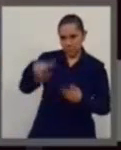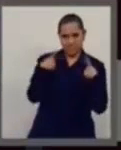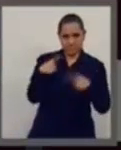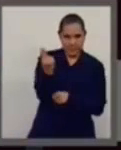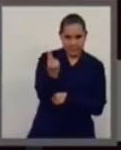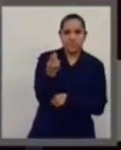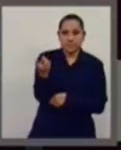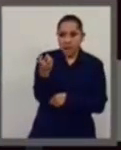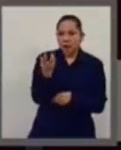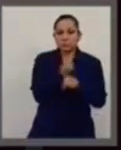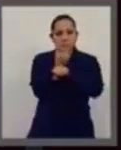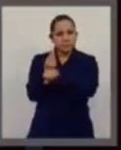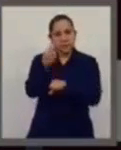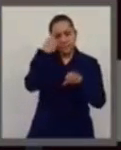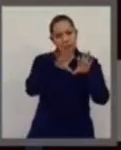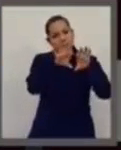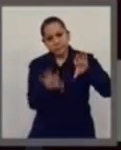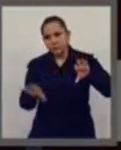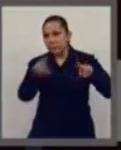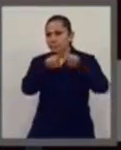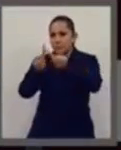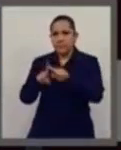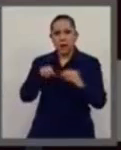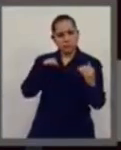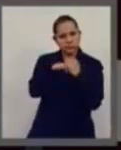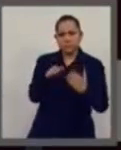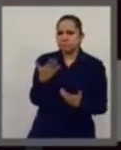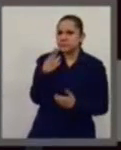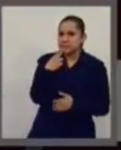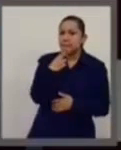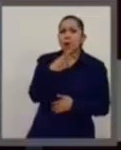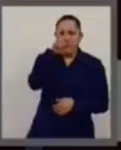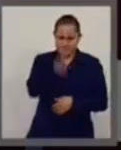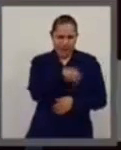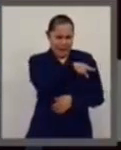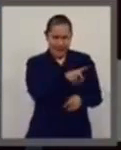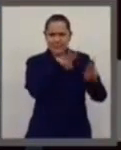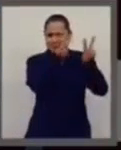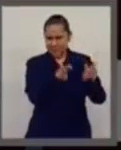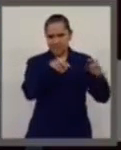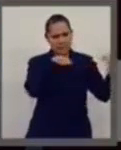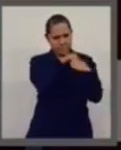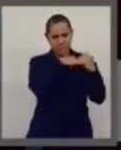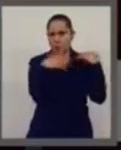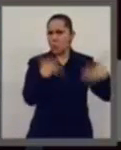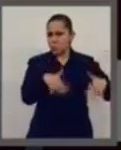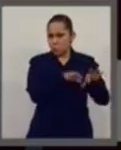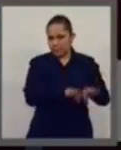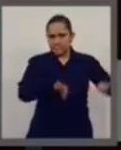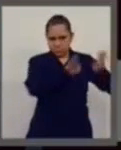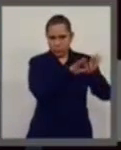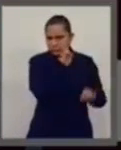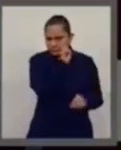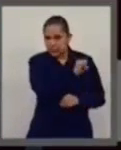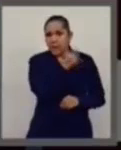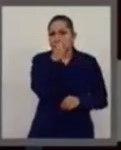hidráulica. Sabemos que el ramo carretero es importante, pero se vuelve prioritario el atender los servicios